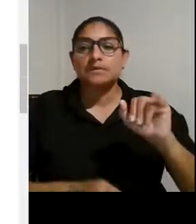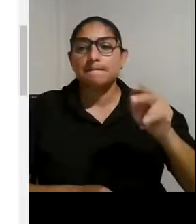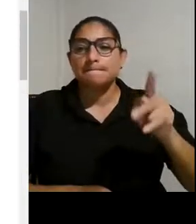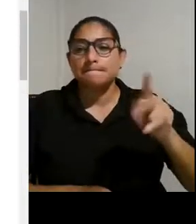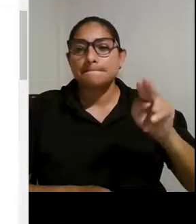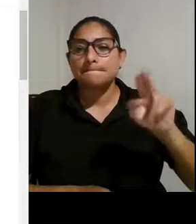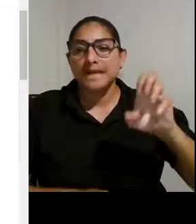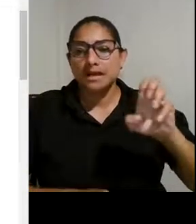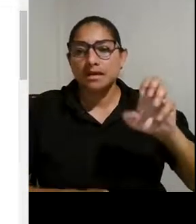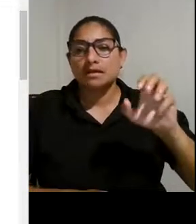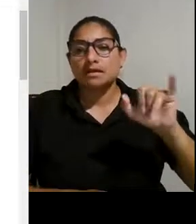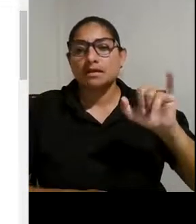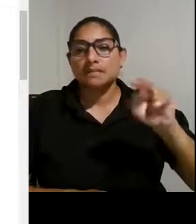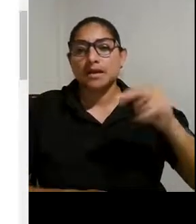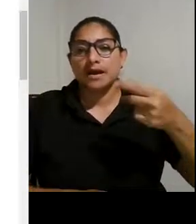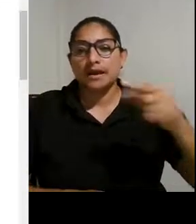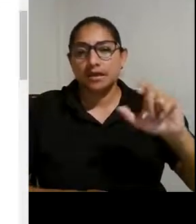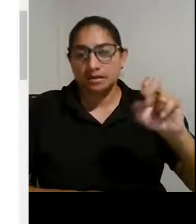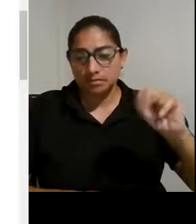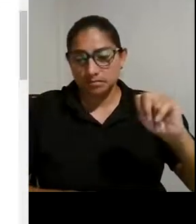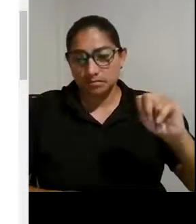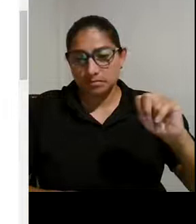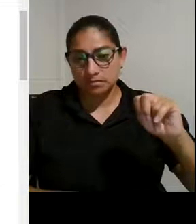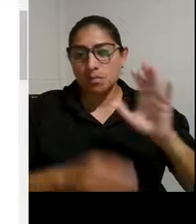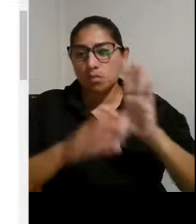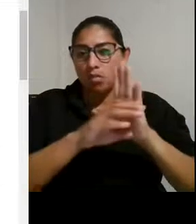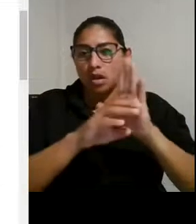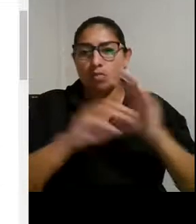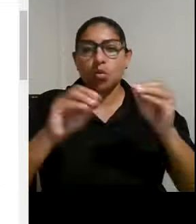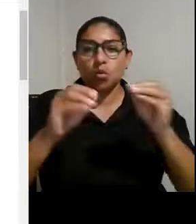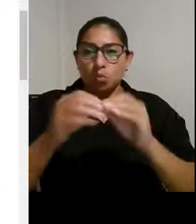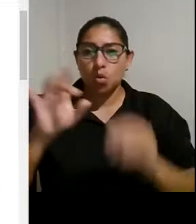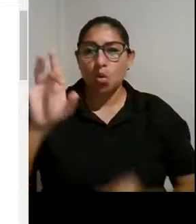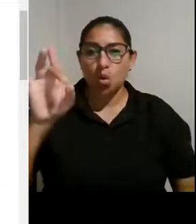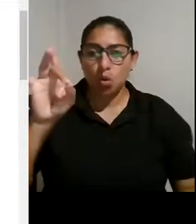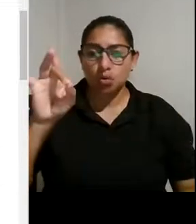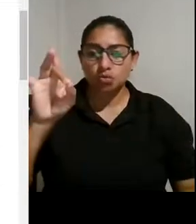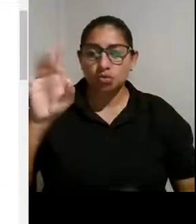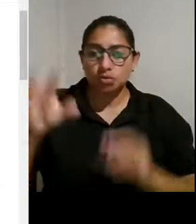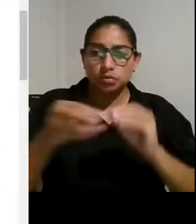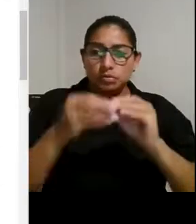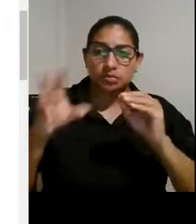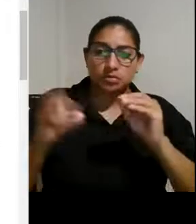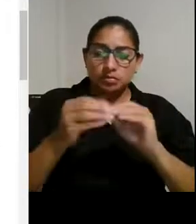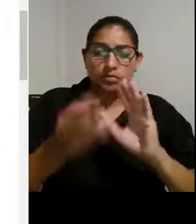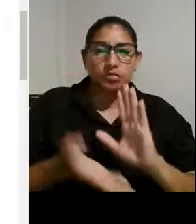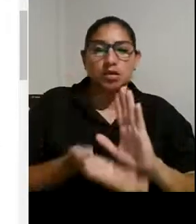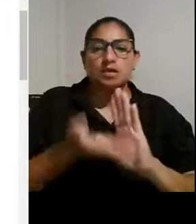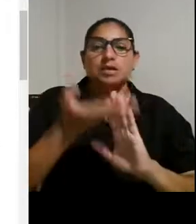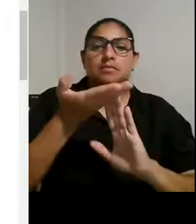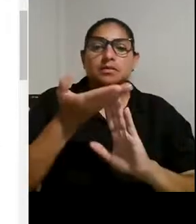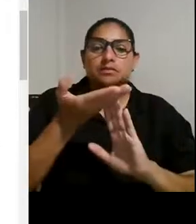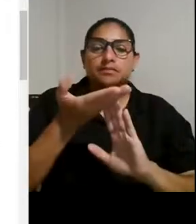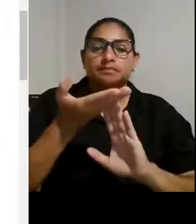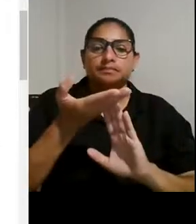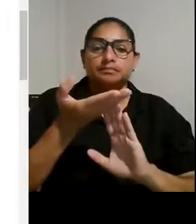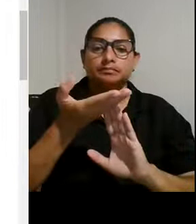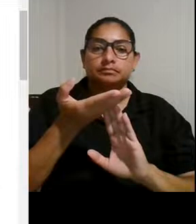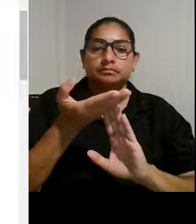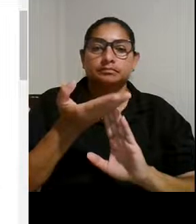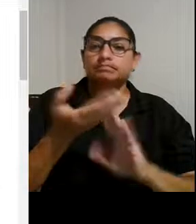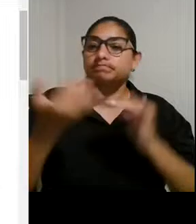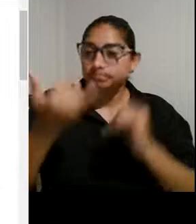izquierda, por ejemplo aquí en este caso 8, y sumarle el incremento. Es decir, si a